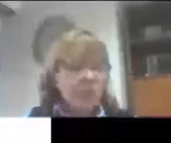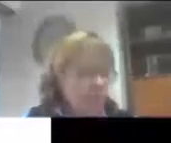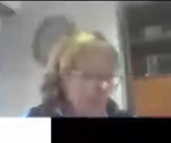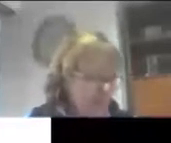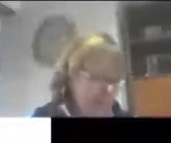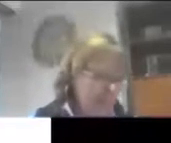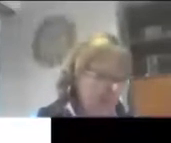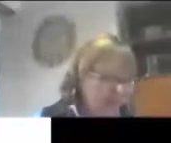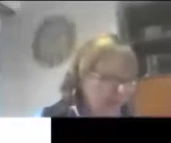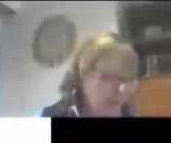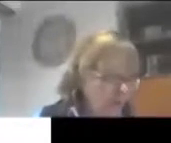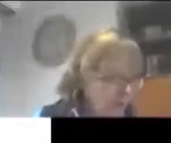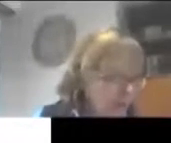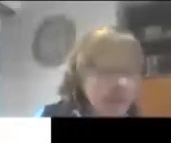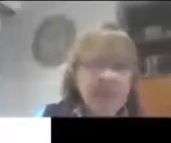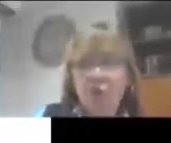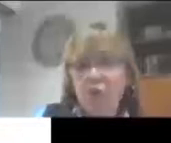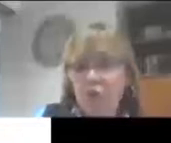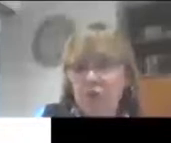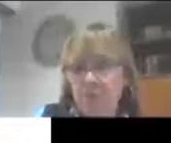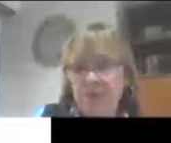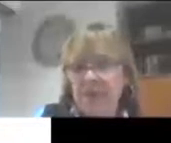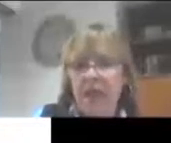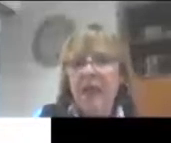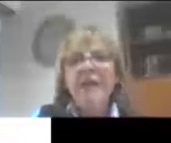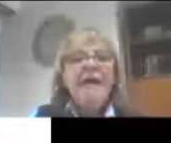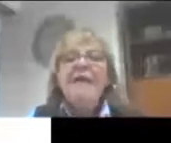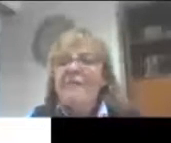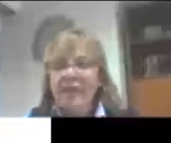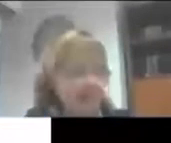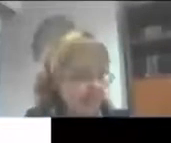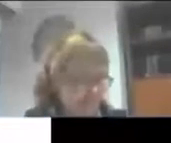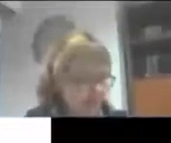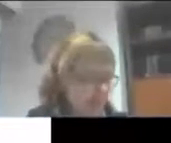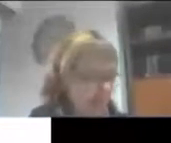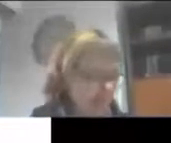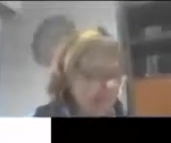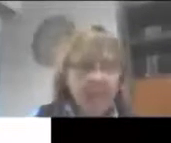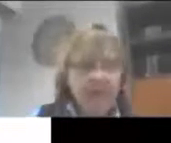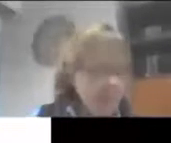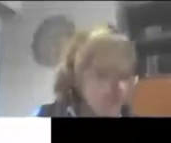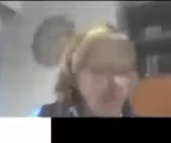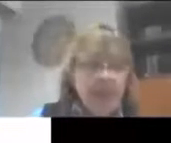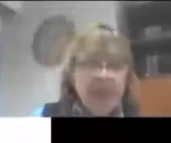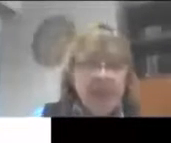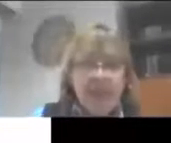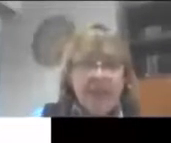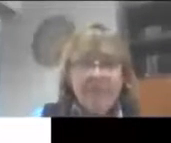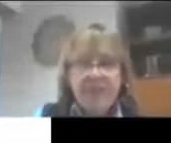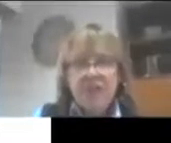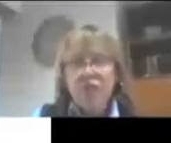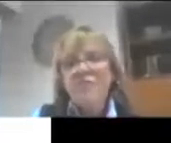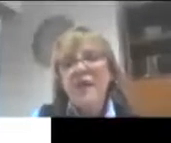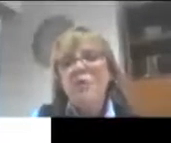otras zonas puede ser de arroz o de cualquier otro tipo de cereal, avena, cebada, el que tengamos. En realidad